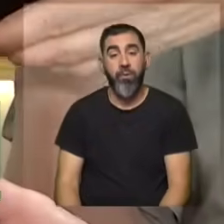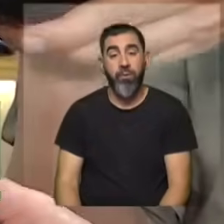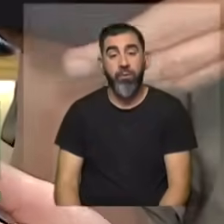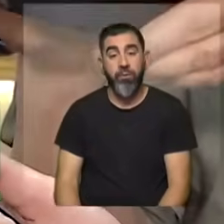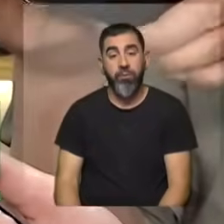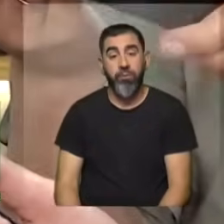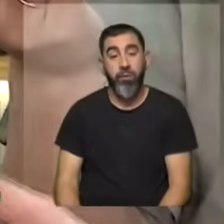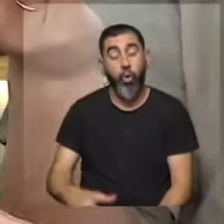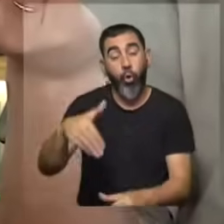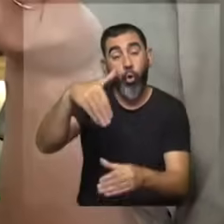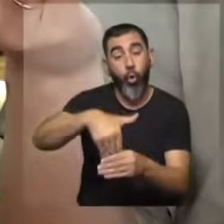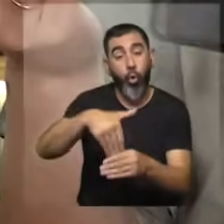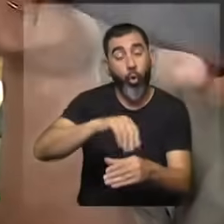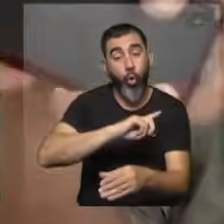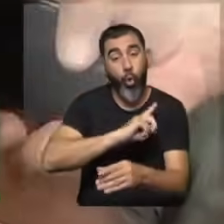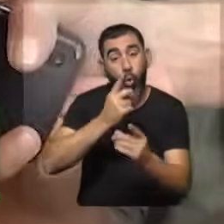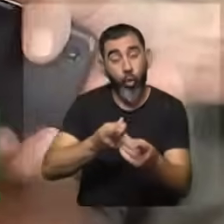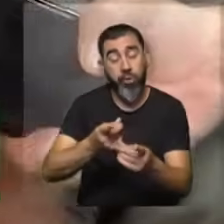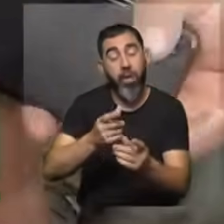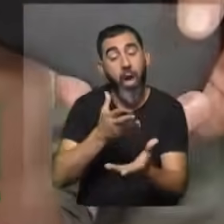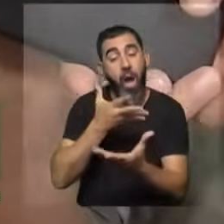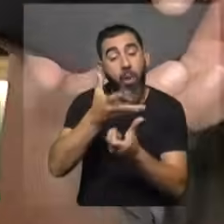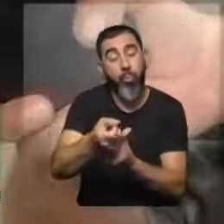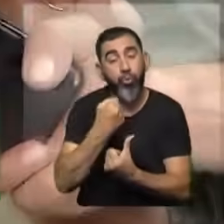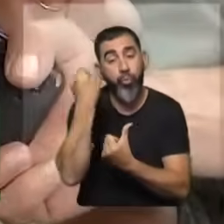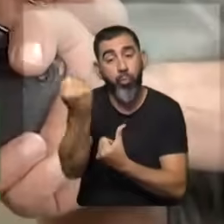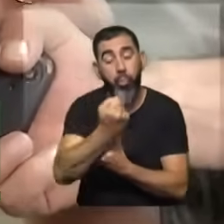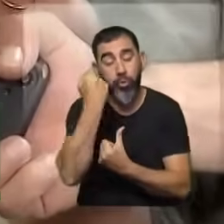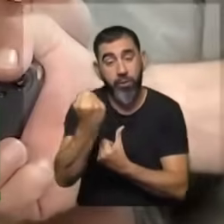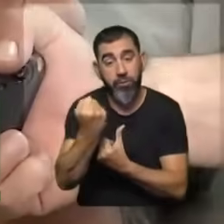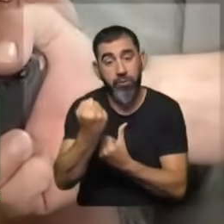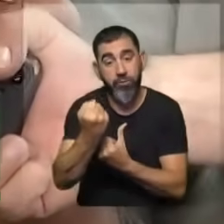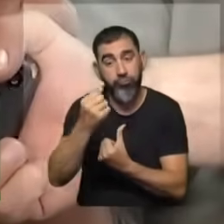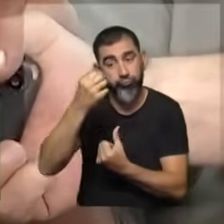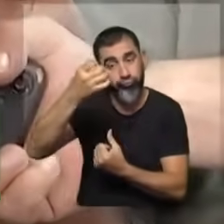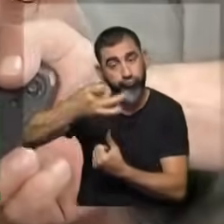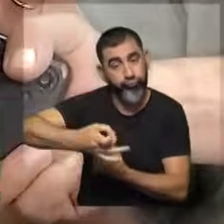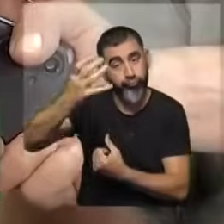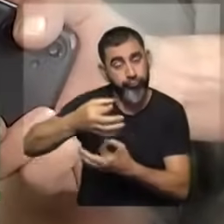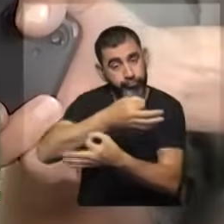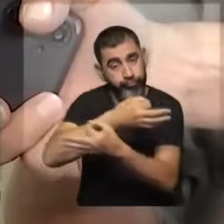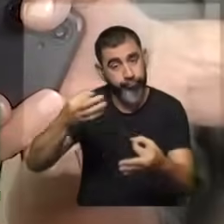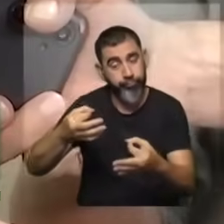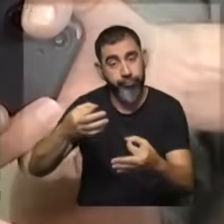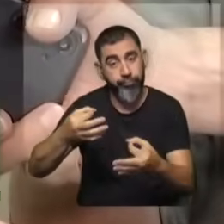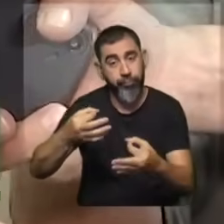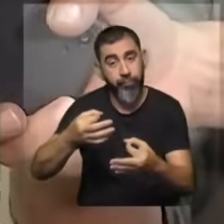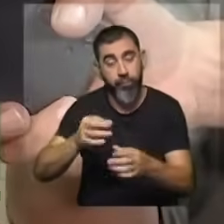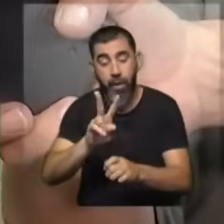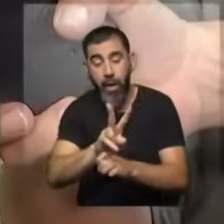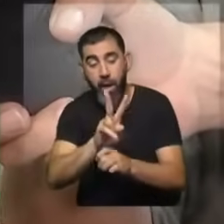le da a la corte una auxiliar importante como es el tribunal de cuentas con adecuada para la